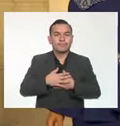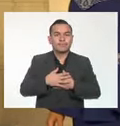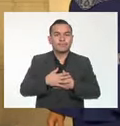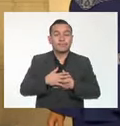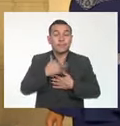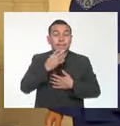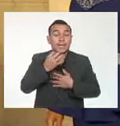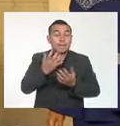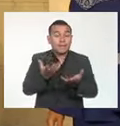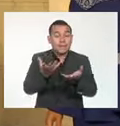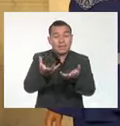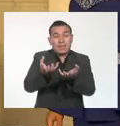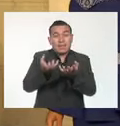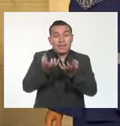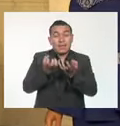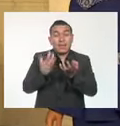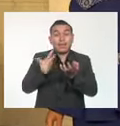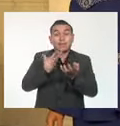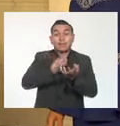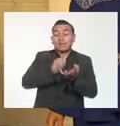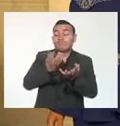y querer lo que nos conviene,